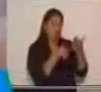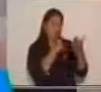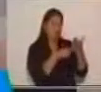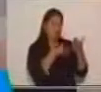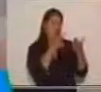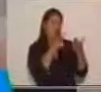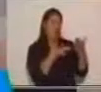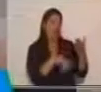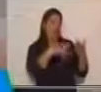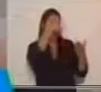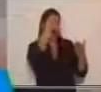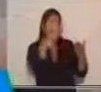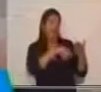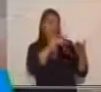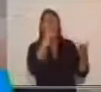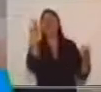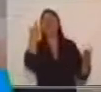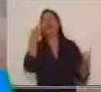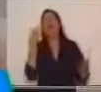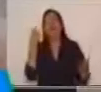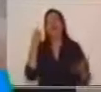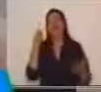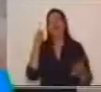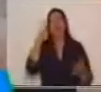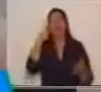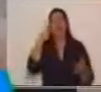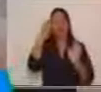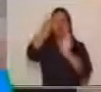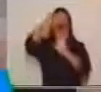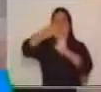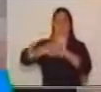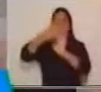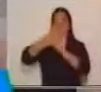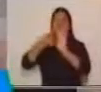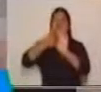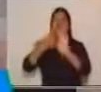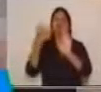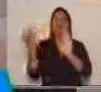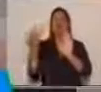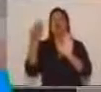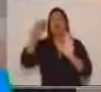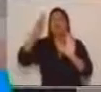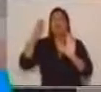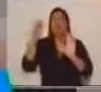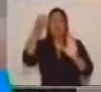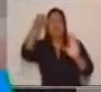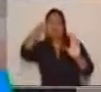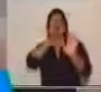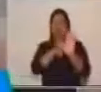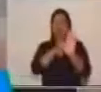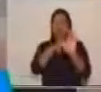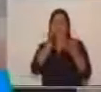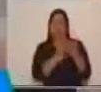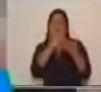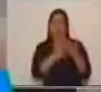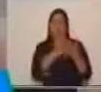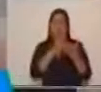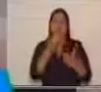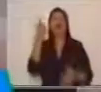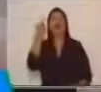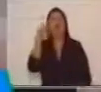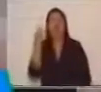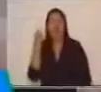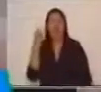la obra. Recuerden que una portada nunca le va a explicar a usted lo que internamente está en el libro, es sumamente importante. Bien,